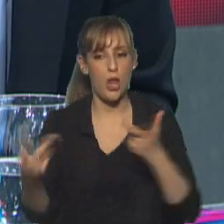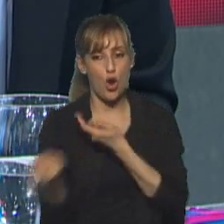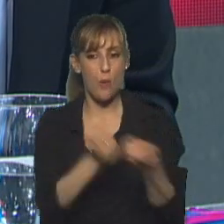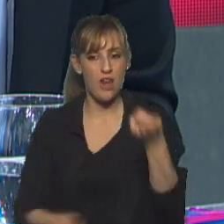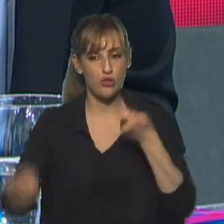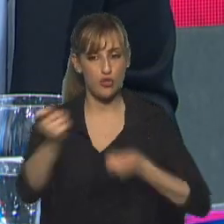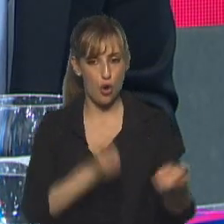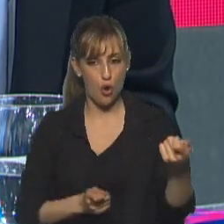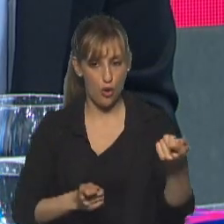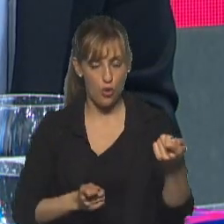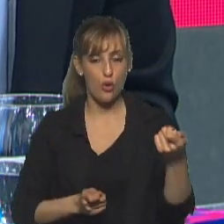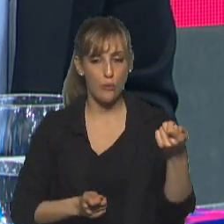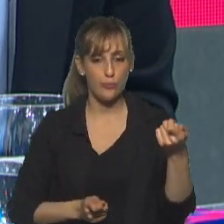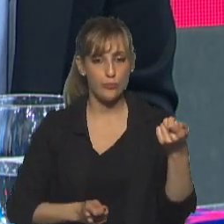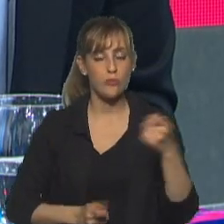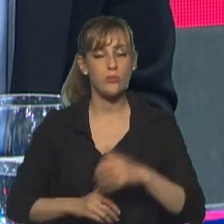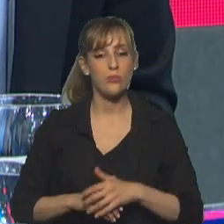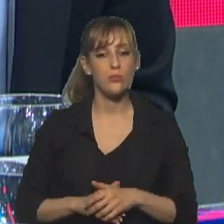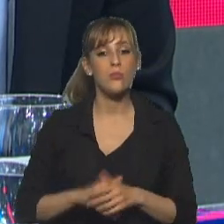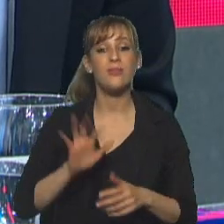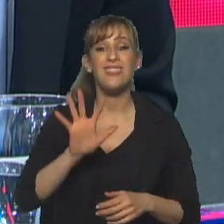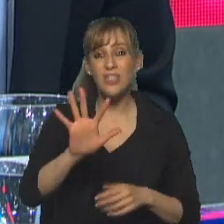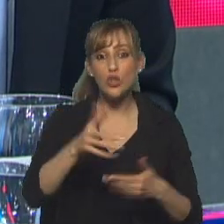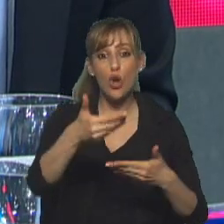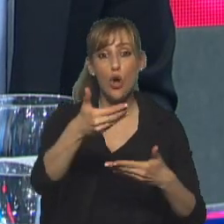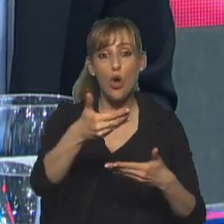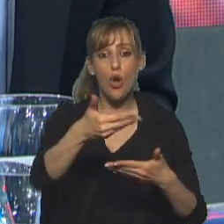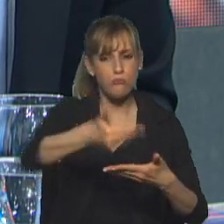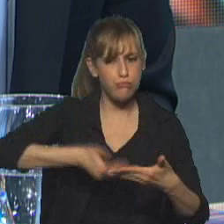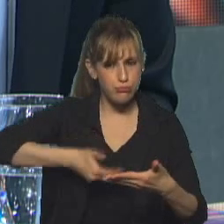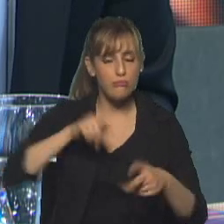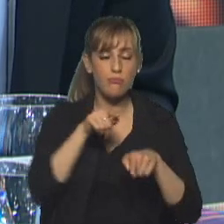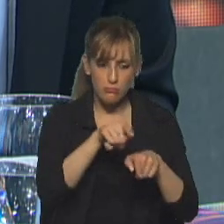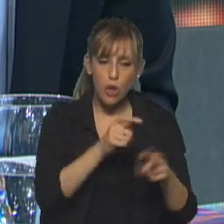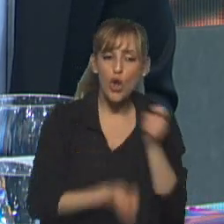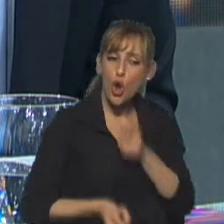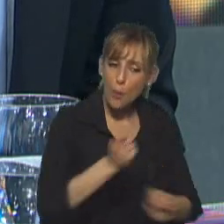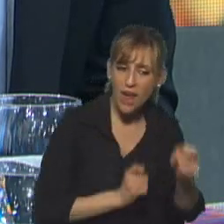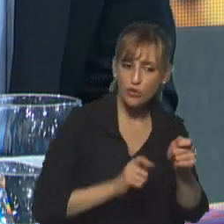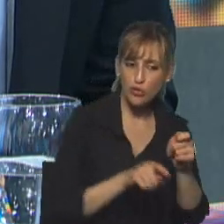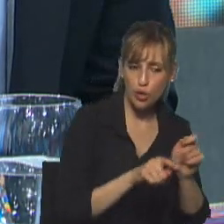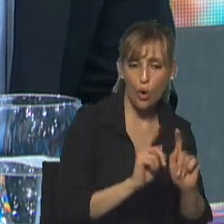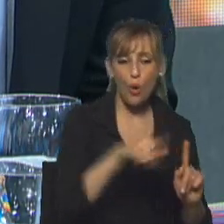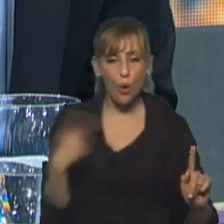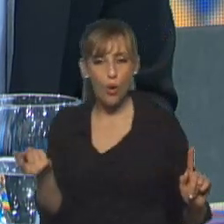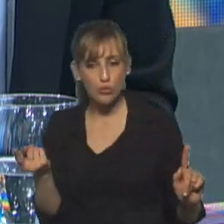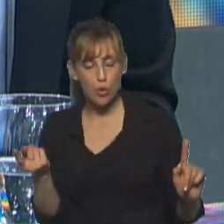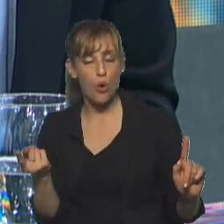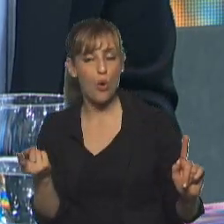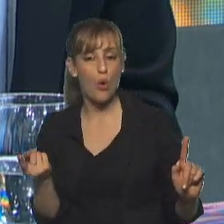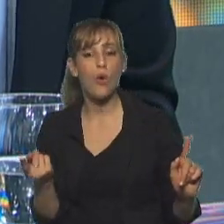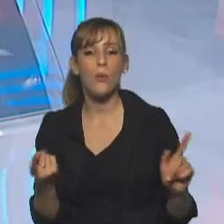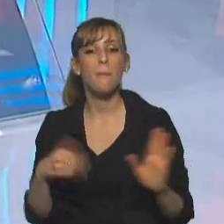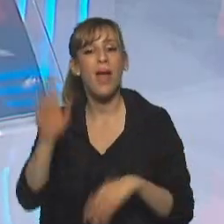tiene, 5 son referidos a comercio y 25 son referidos a darle garantía a las inversiones extranjeras,